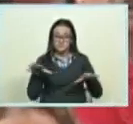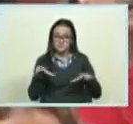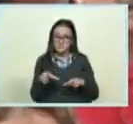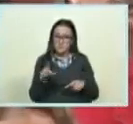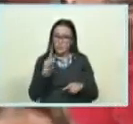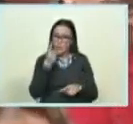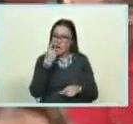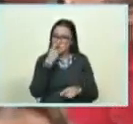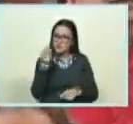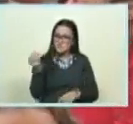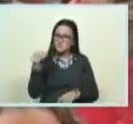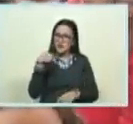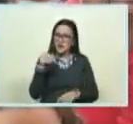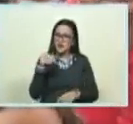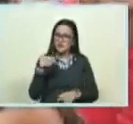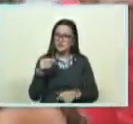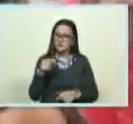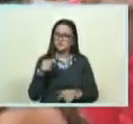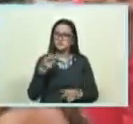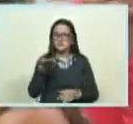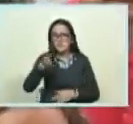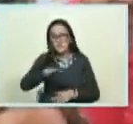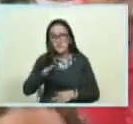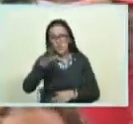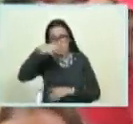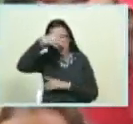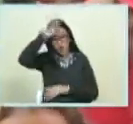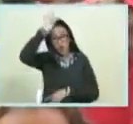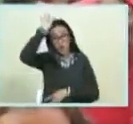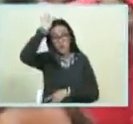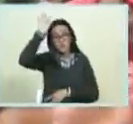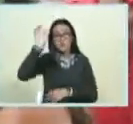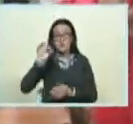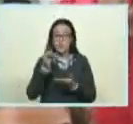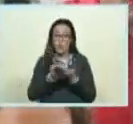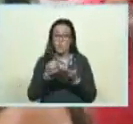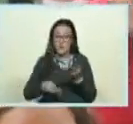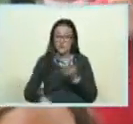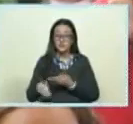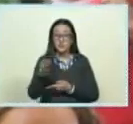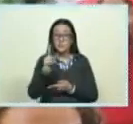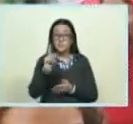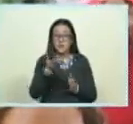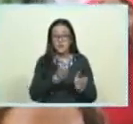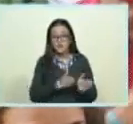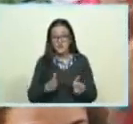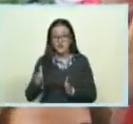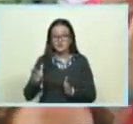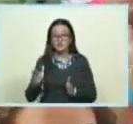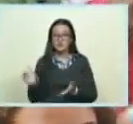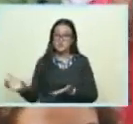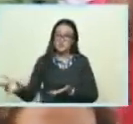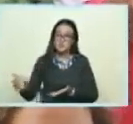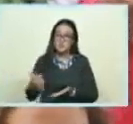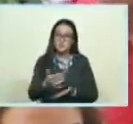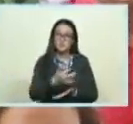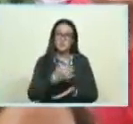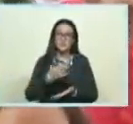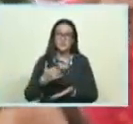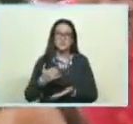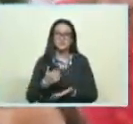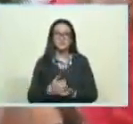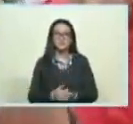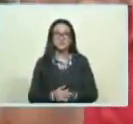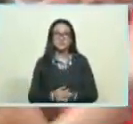más de la siembra de nuestro hermano Robert Serra, entregamos un documento que recogía esa primera fase. A partir de ahí, luego de